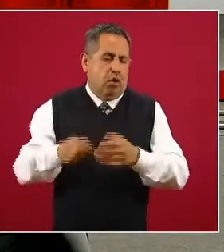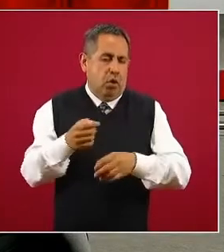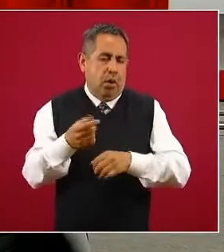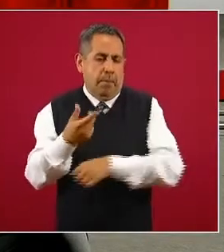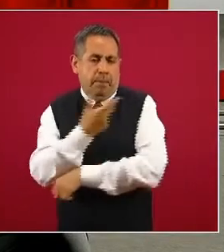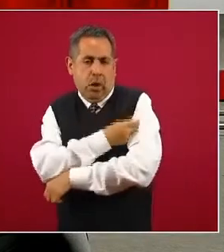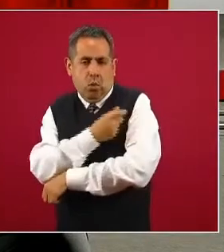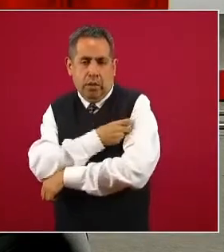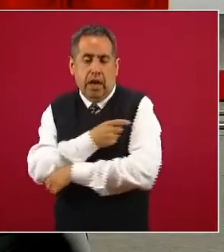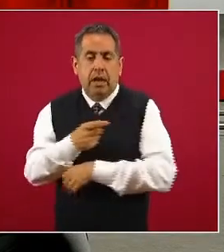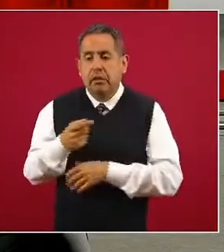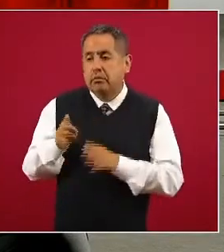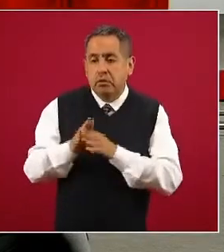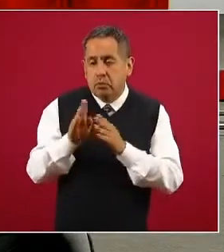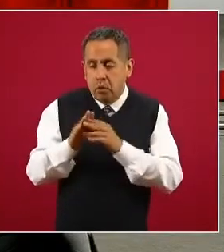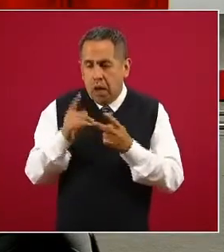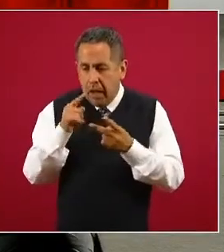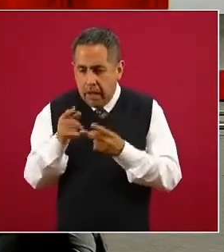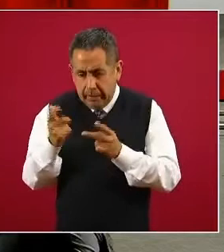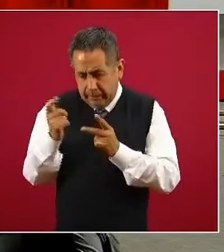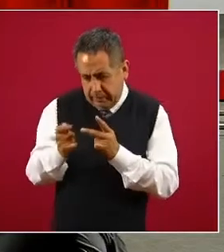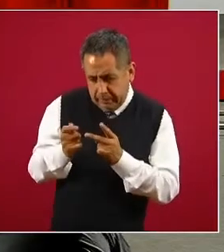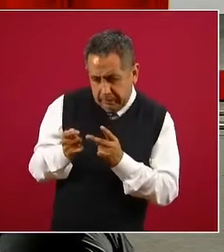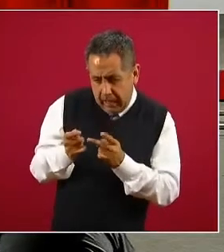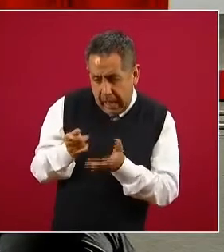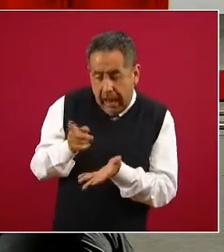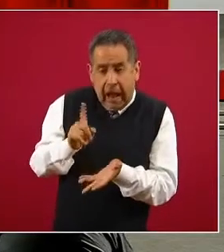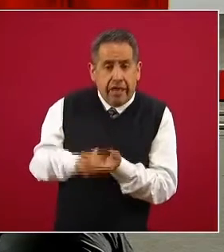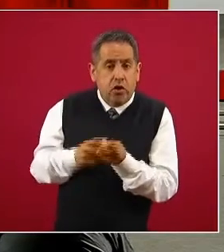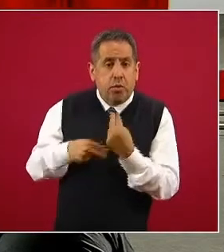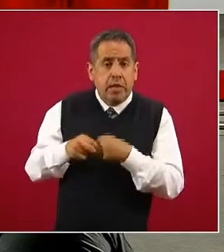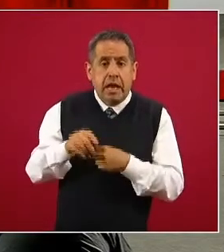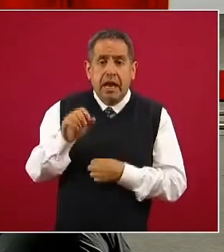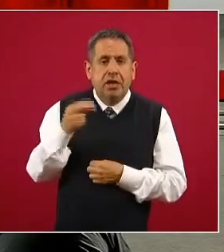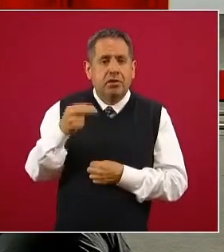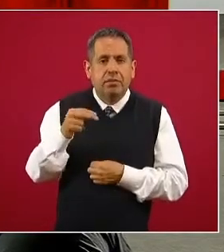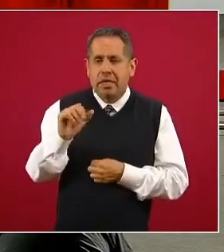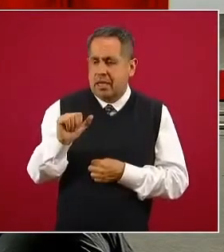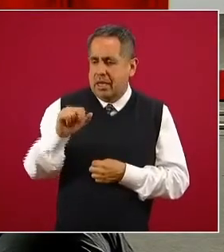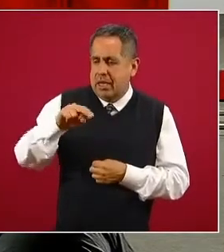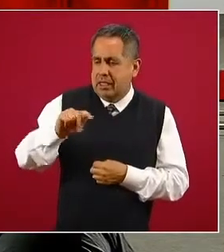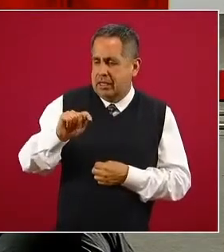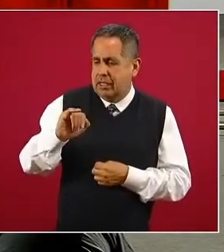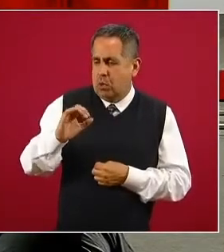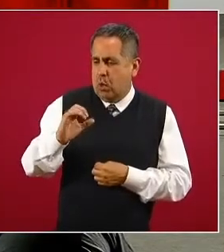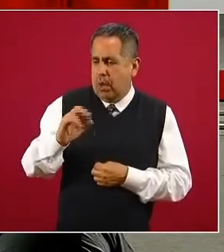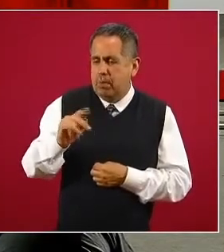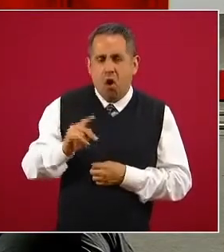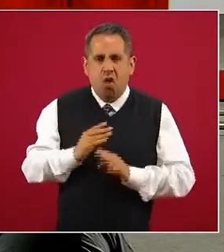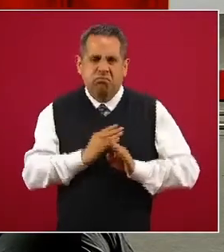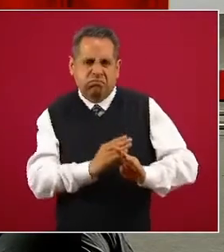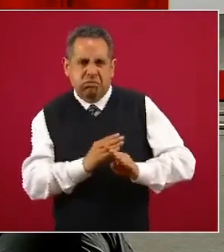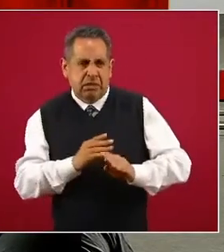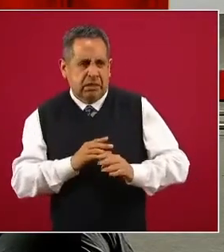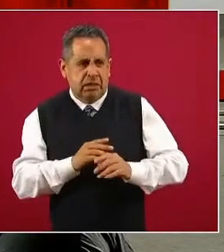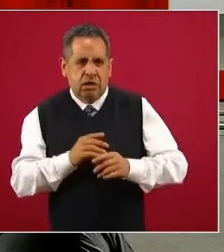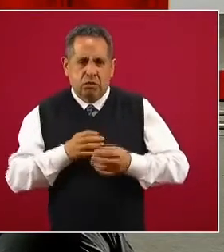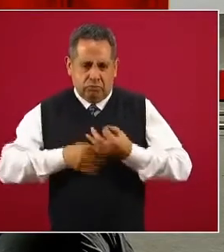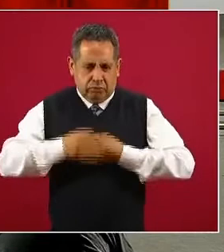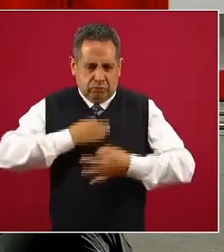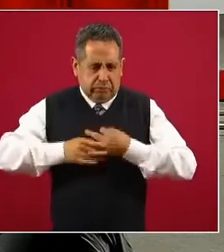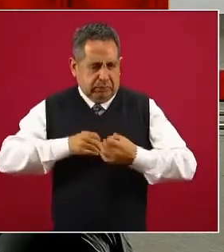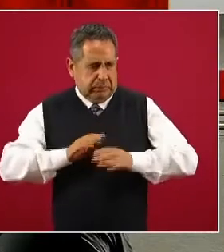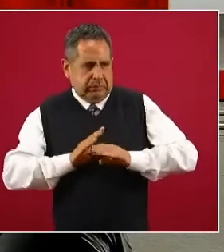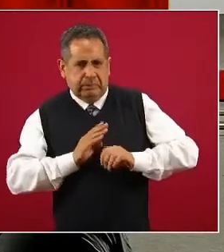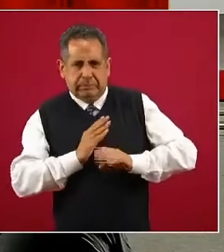vacuna, la generación de anticuerpos, las variantes de la respuesta inmune en términos de la